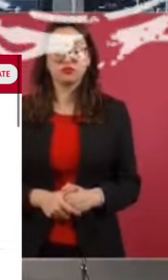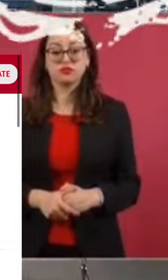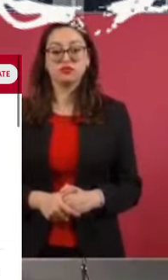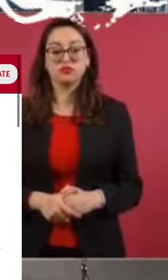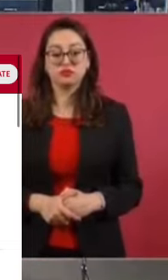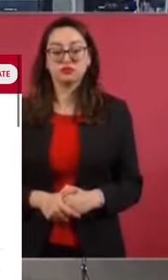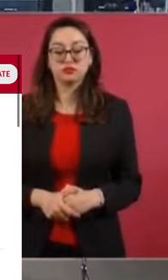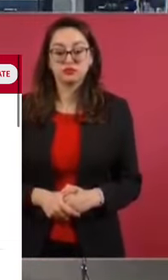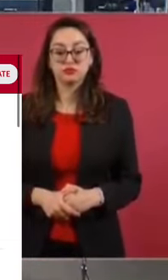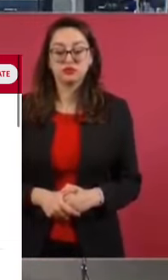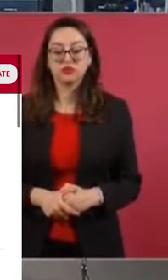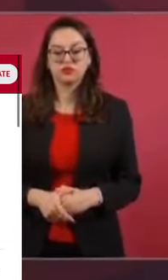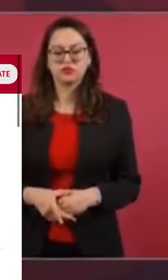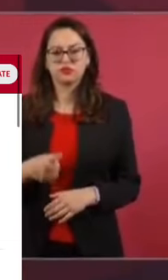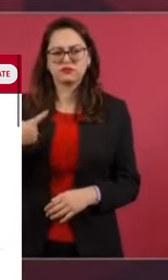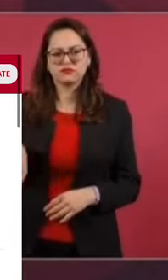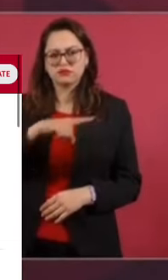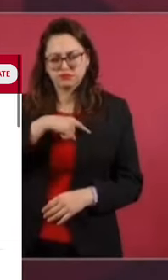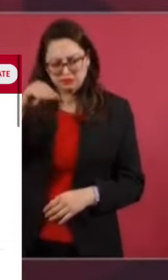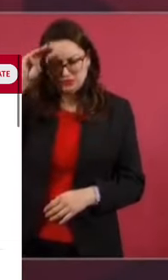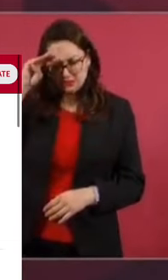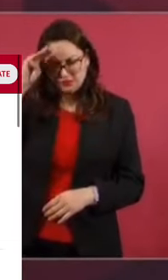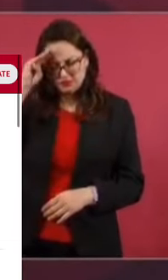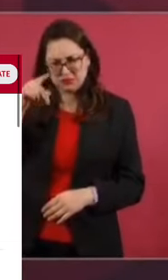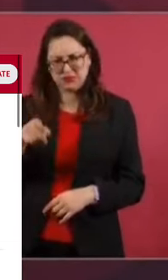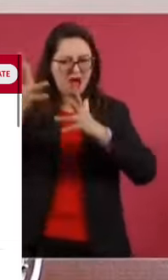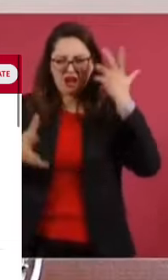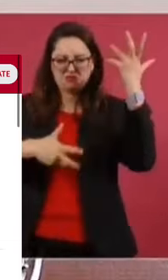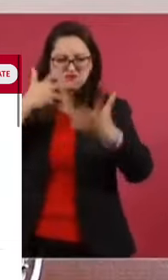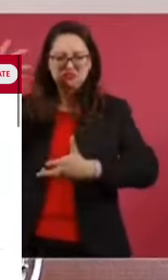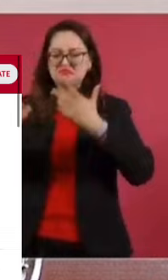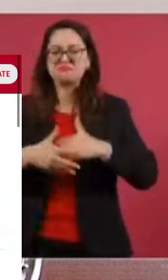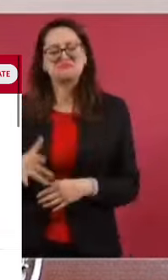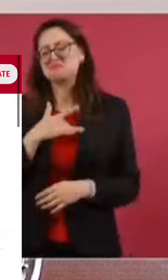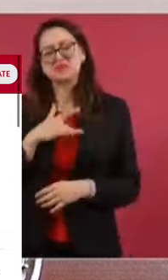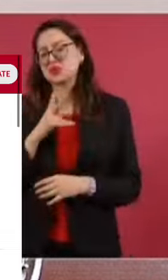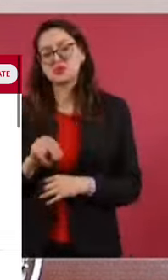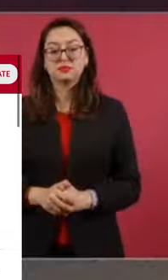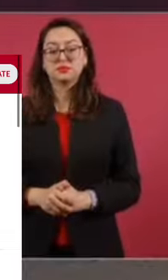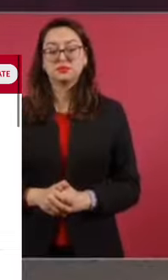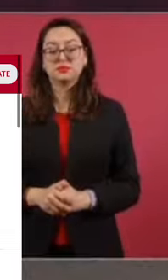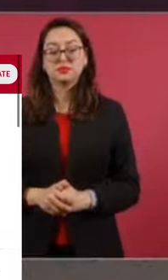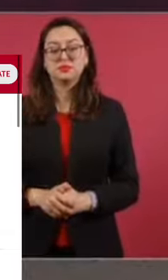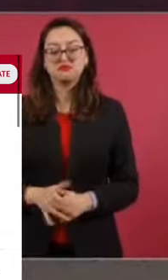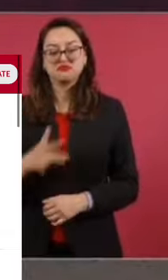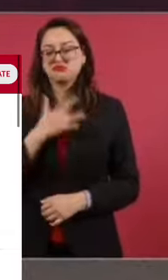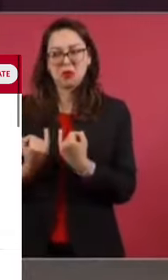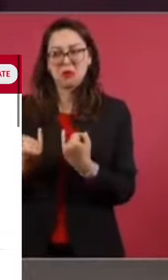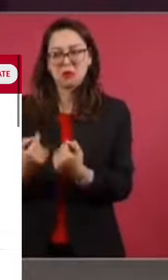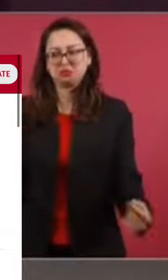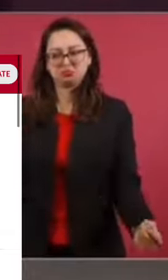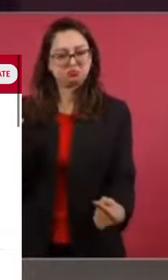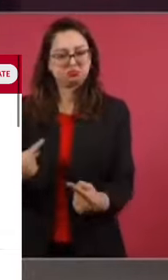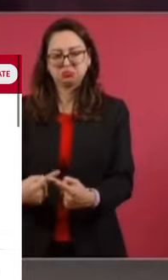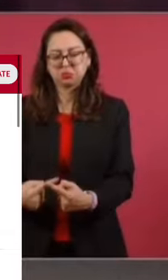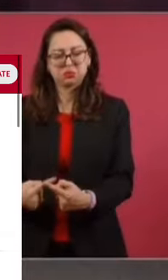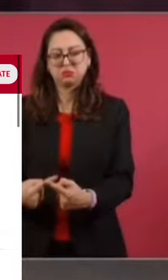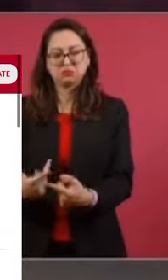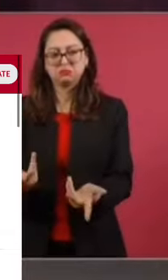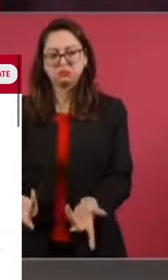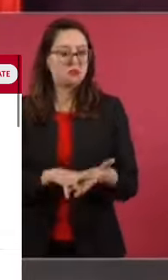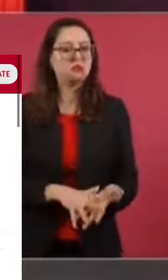no vemos nosotros que se desate la violencia política electoral. Va a seguir la misma tendencia a